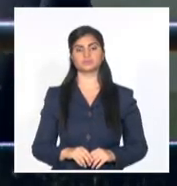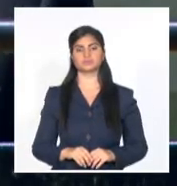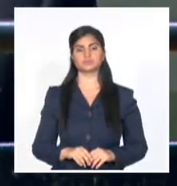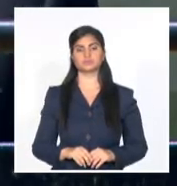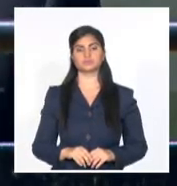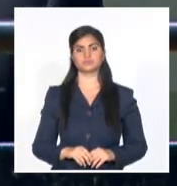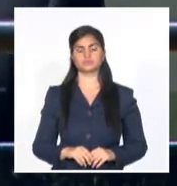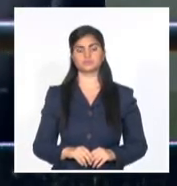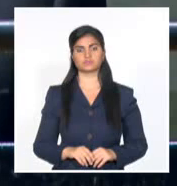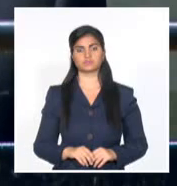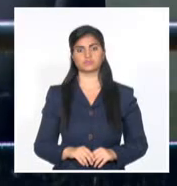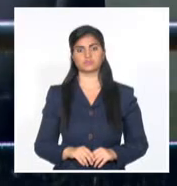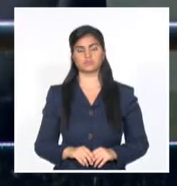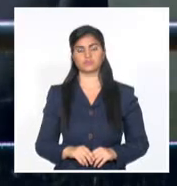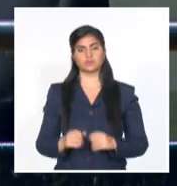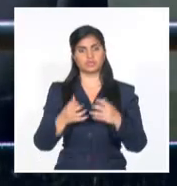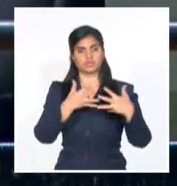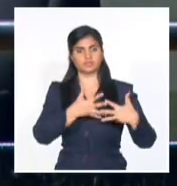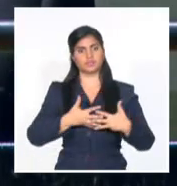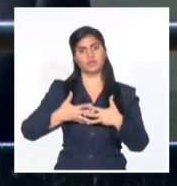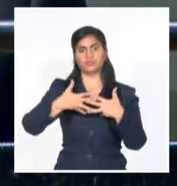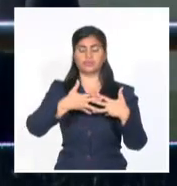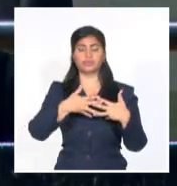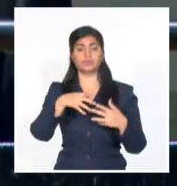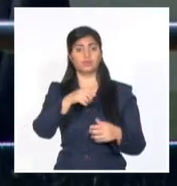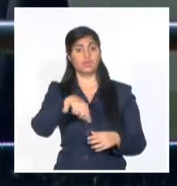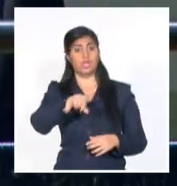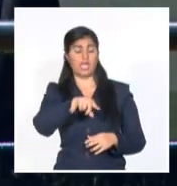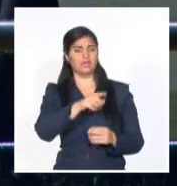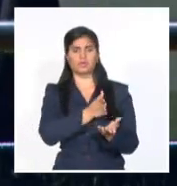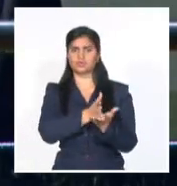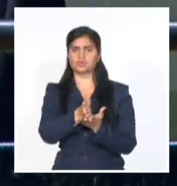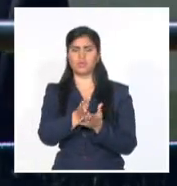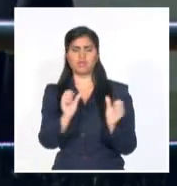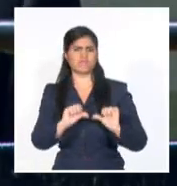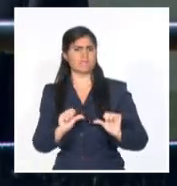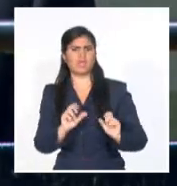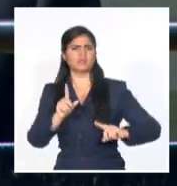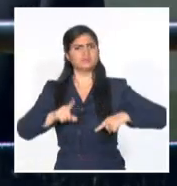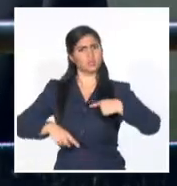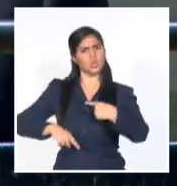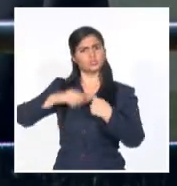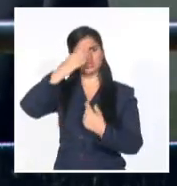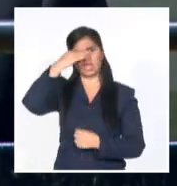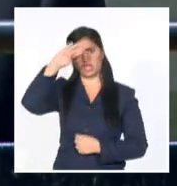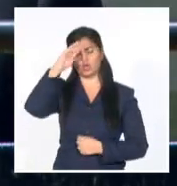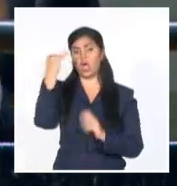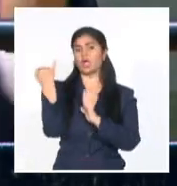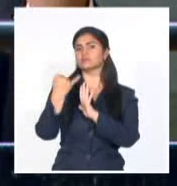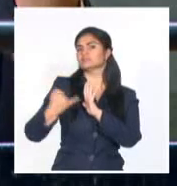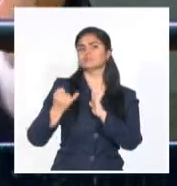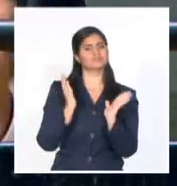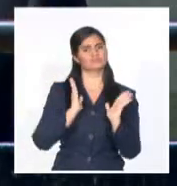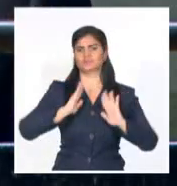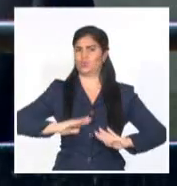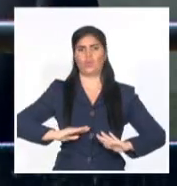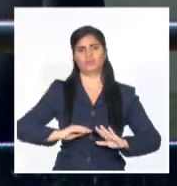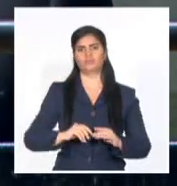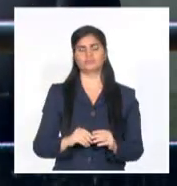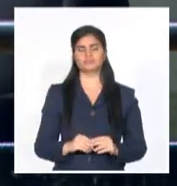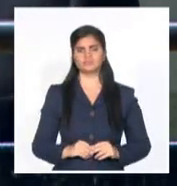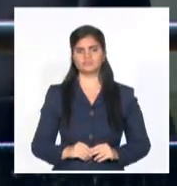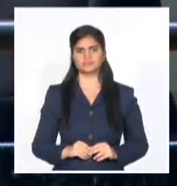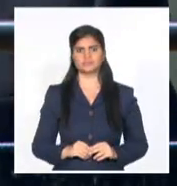conducta estadounidense es absolutamente unilateral e injustificada. No